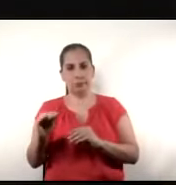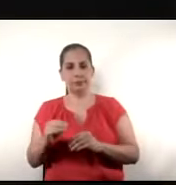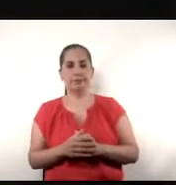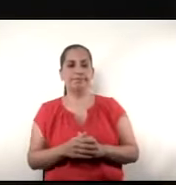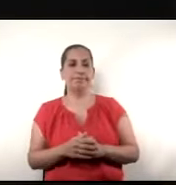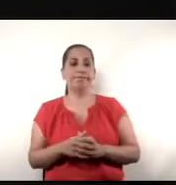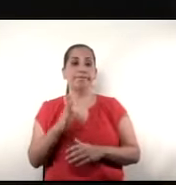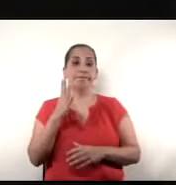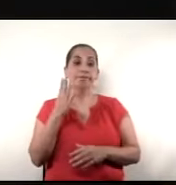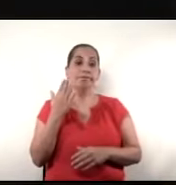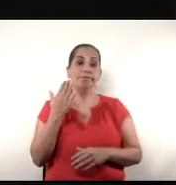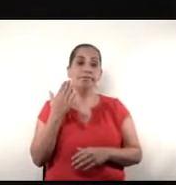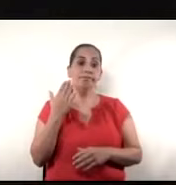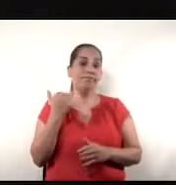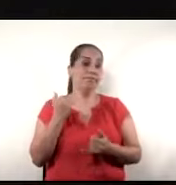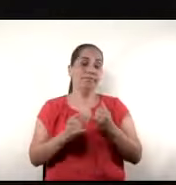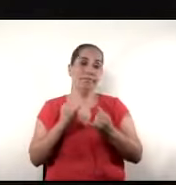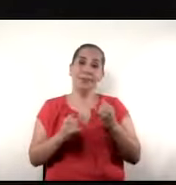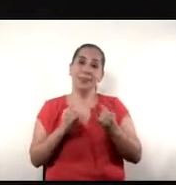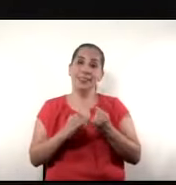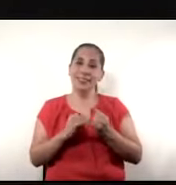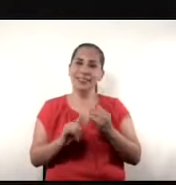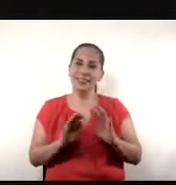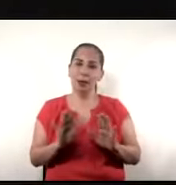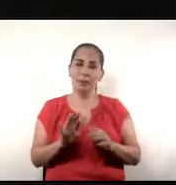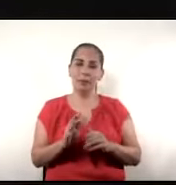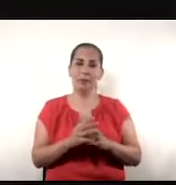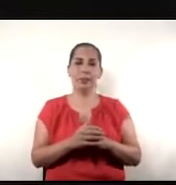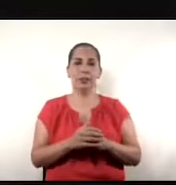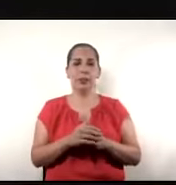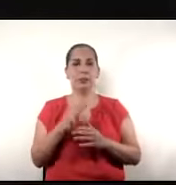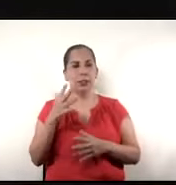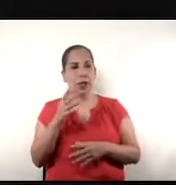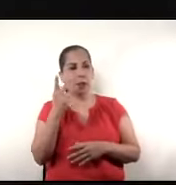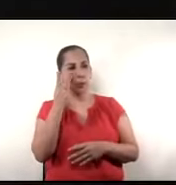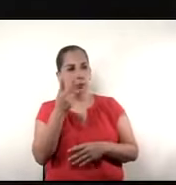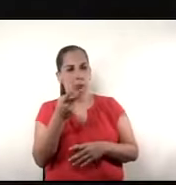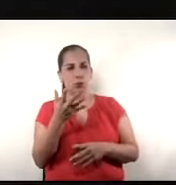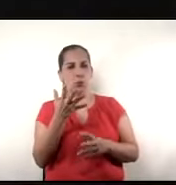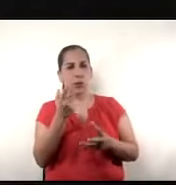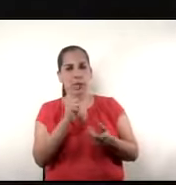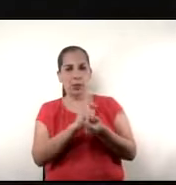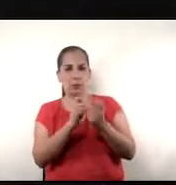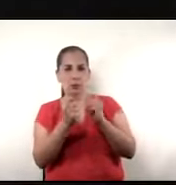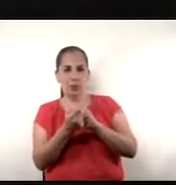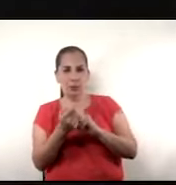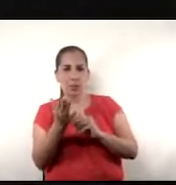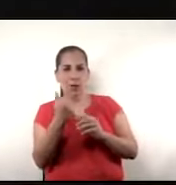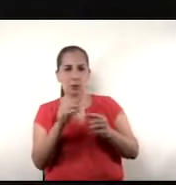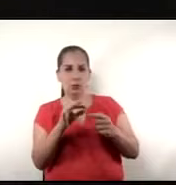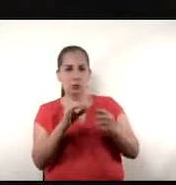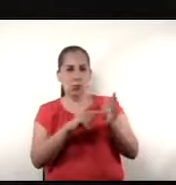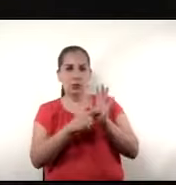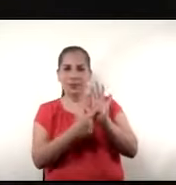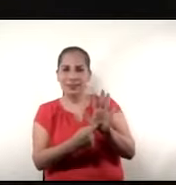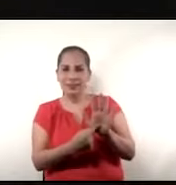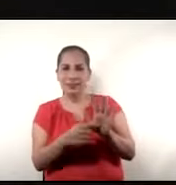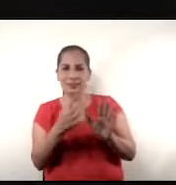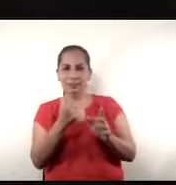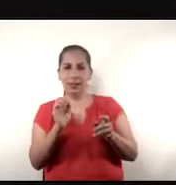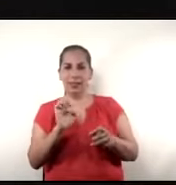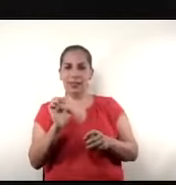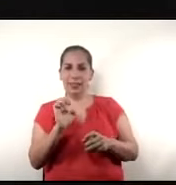ya para cerrar, pues hemos visto que queremos cambiar nuestra matriz energética y poder